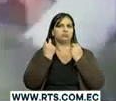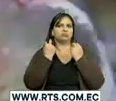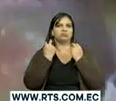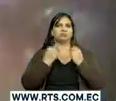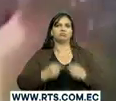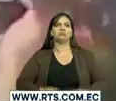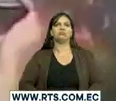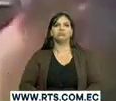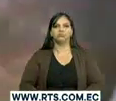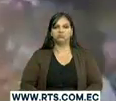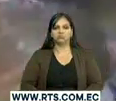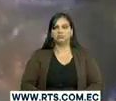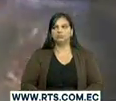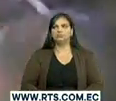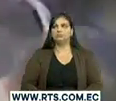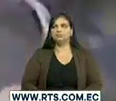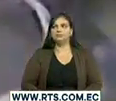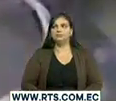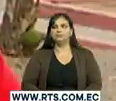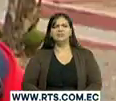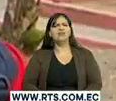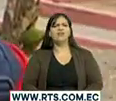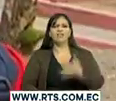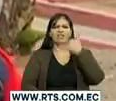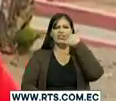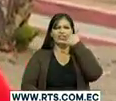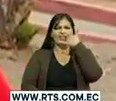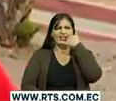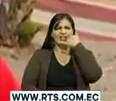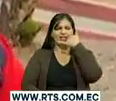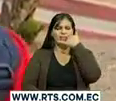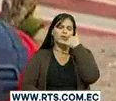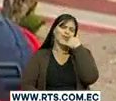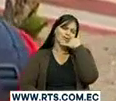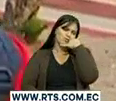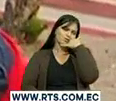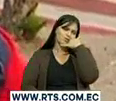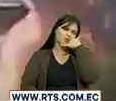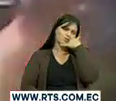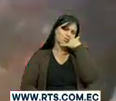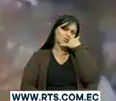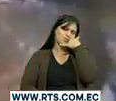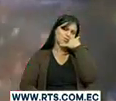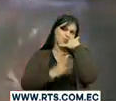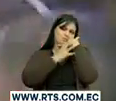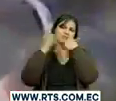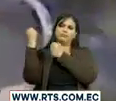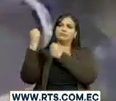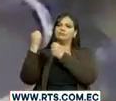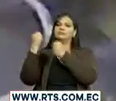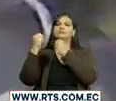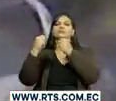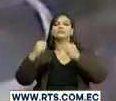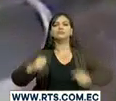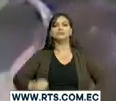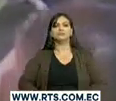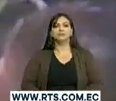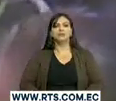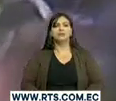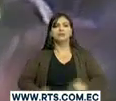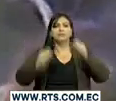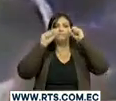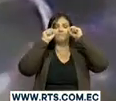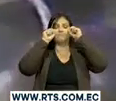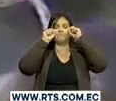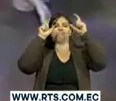Acotan sentirse inseguros. Se llevan los teléfonos a los que van hablando así en el carro. Y que siempre debe uno estar alerta. No